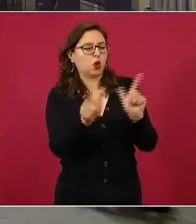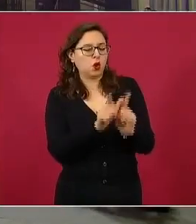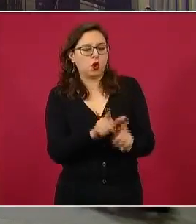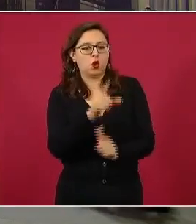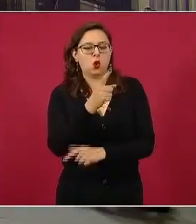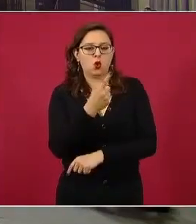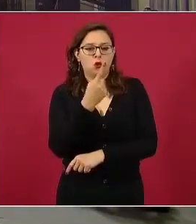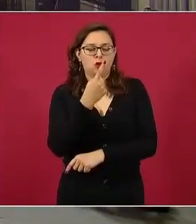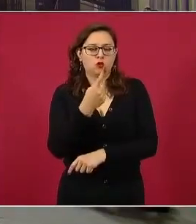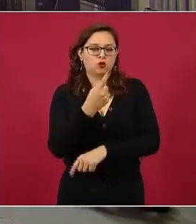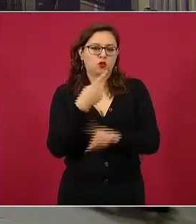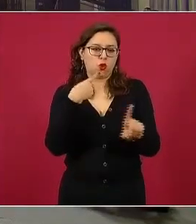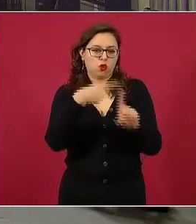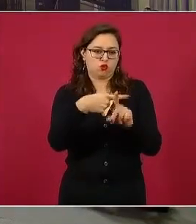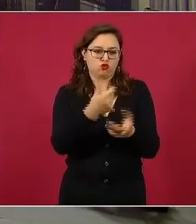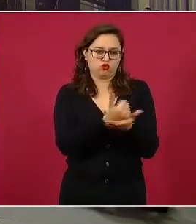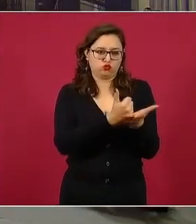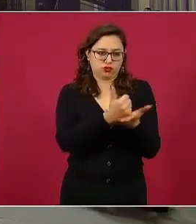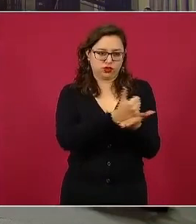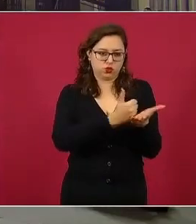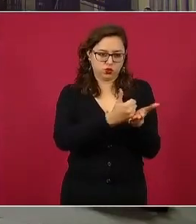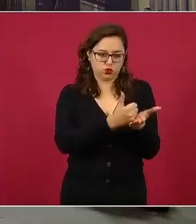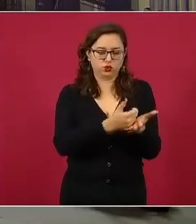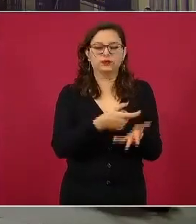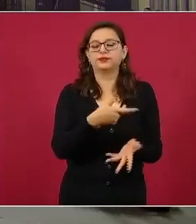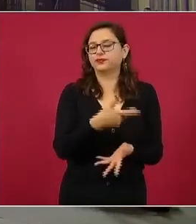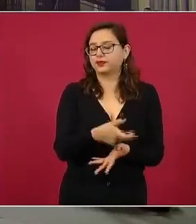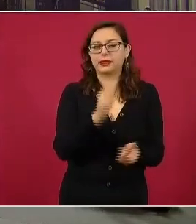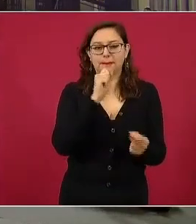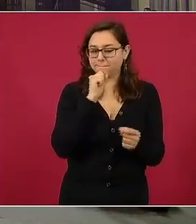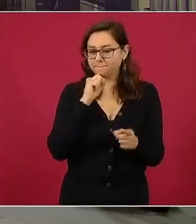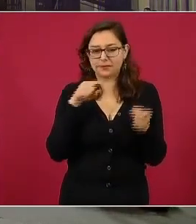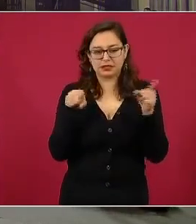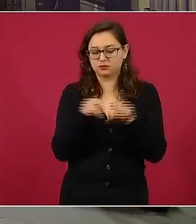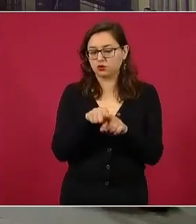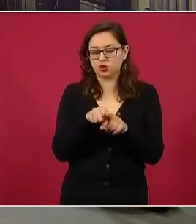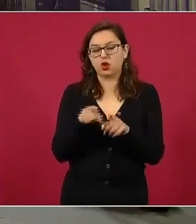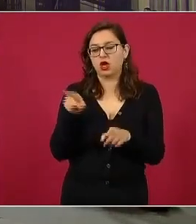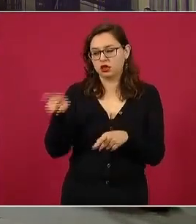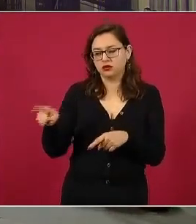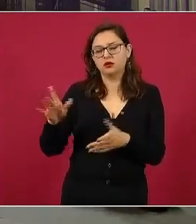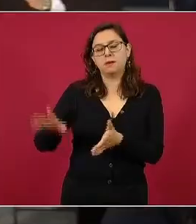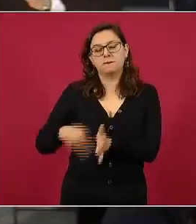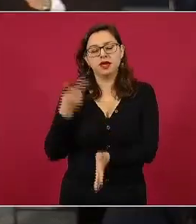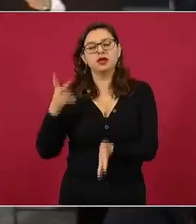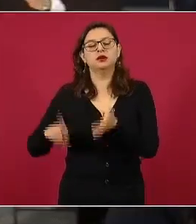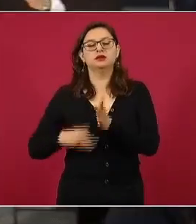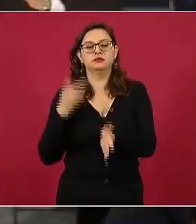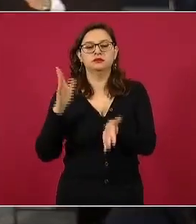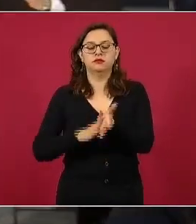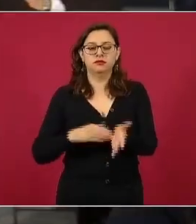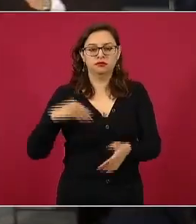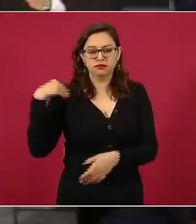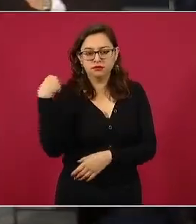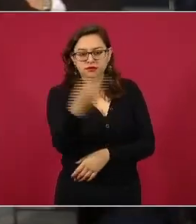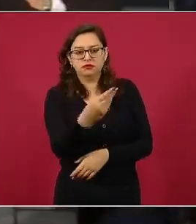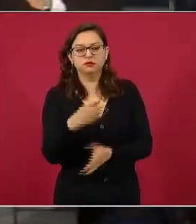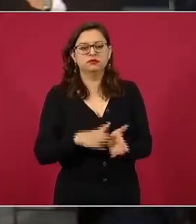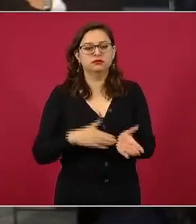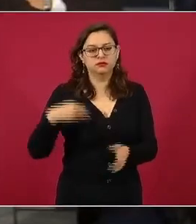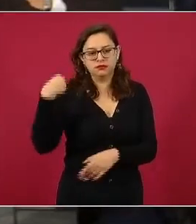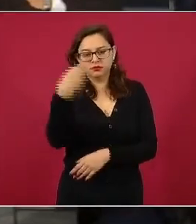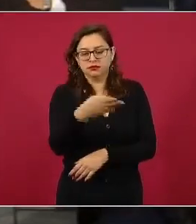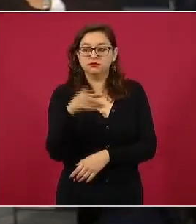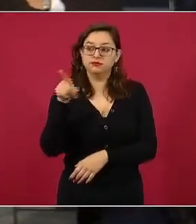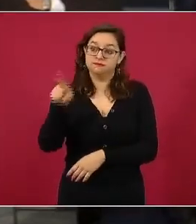yo, escritos a usted en sus propios recorridos. Esto está en la sede allá en el estado de Jalisco, en